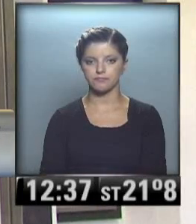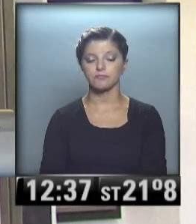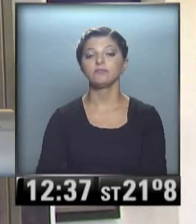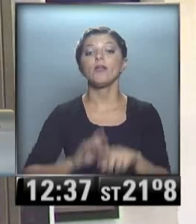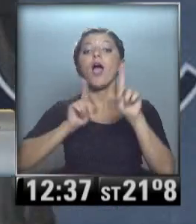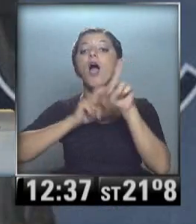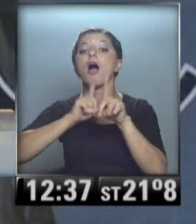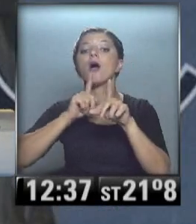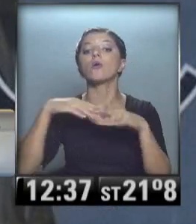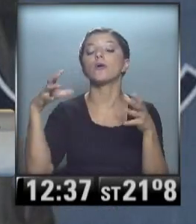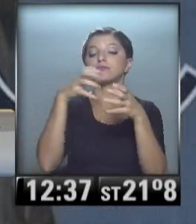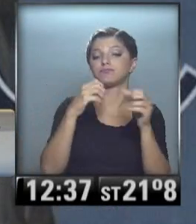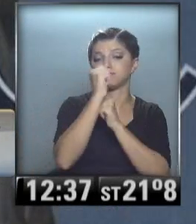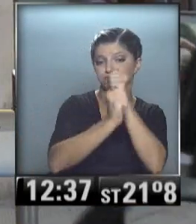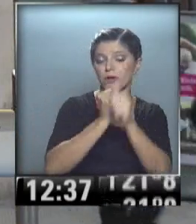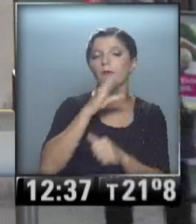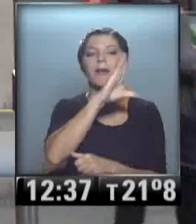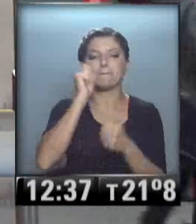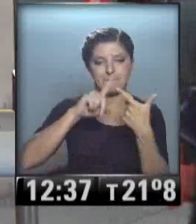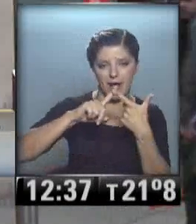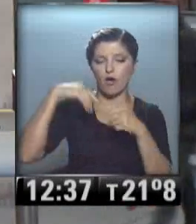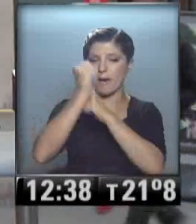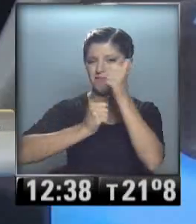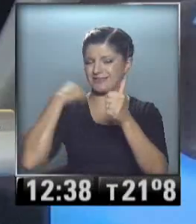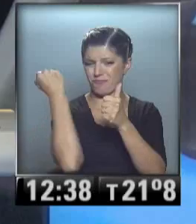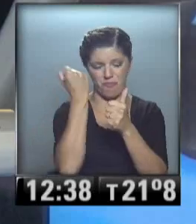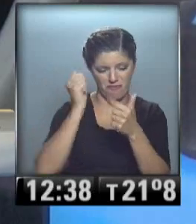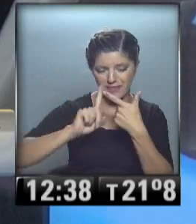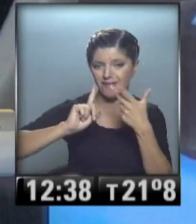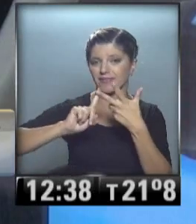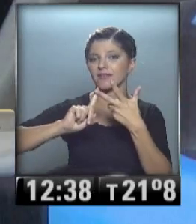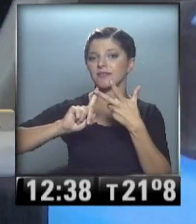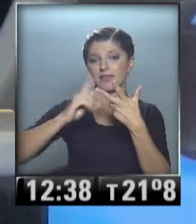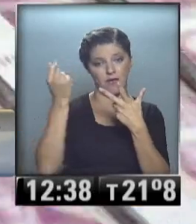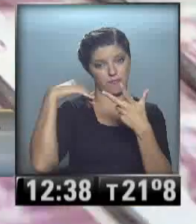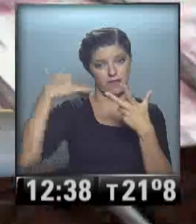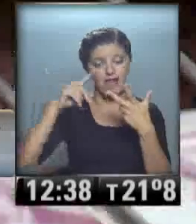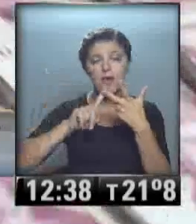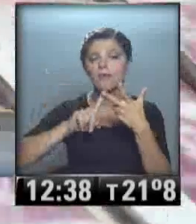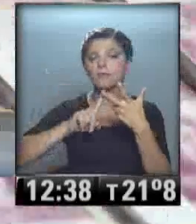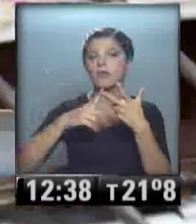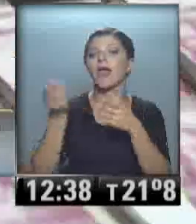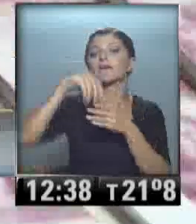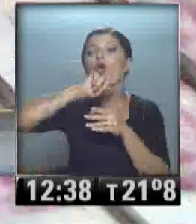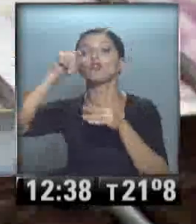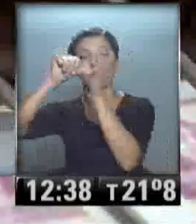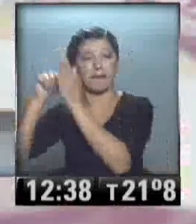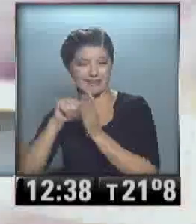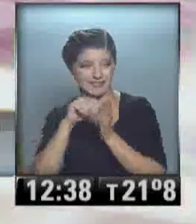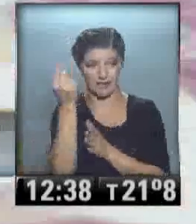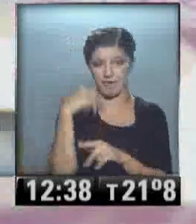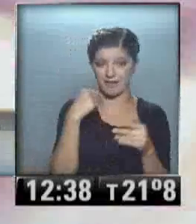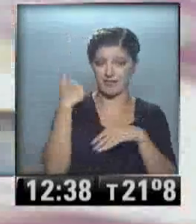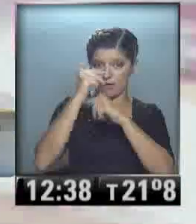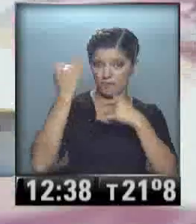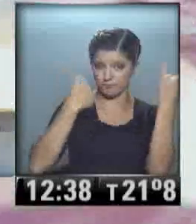Aquellos capitales, compuestos por bancos, grandes empresas multinacionales y grandes fortunas que concentraron activos de otros en torno a los fondos